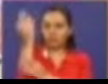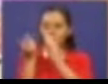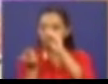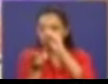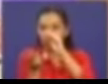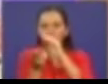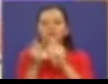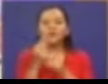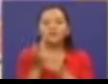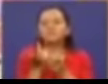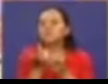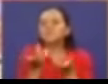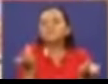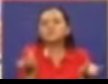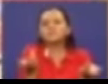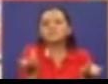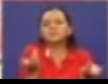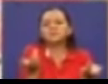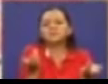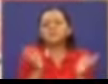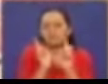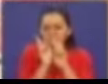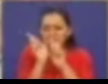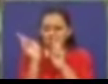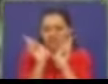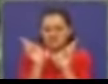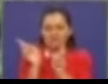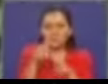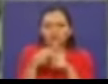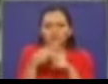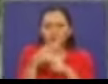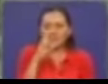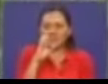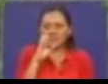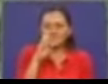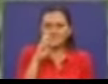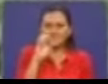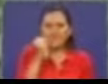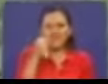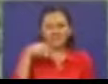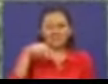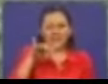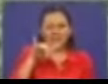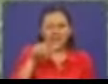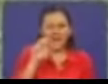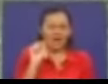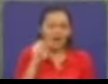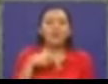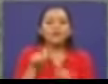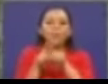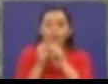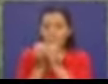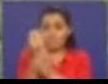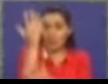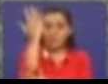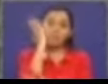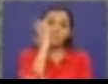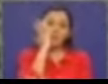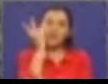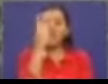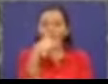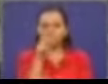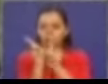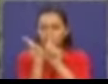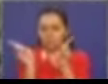¿cómo se dirían? Esquejes se llama técnicamente. Los trocitos del tallo de una planta se saca y se siembran muchas más plantas. Entonces hay